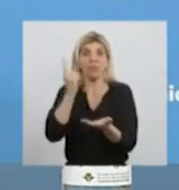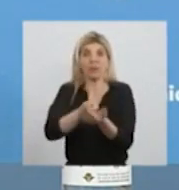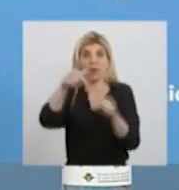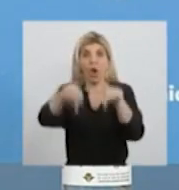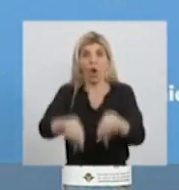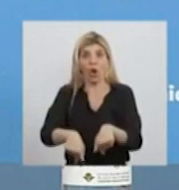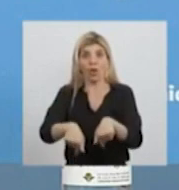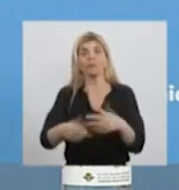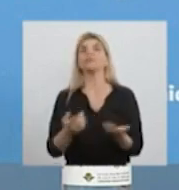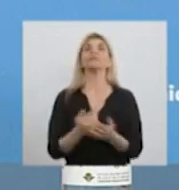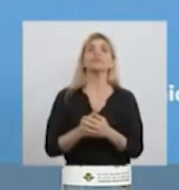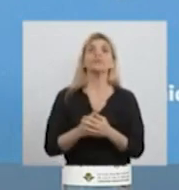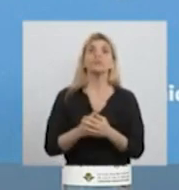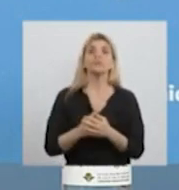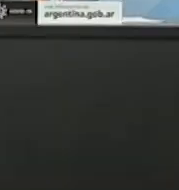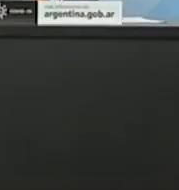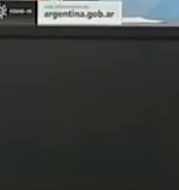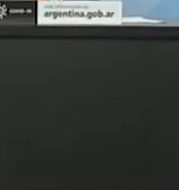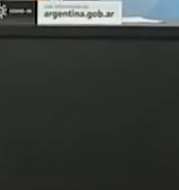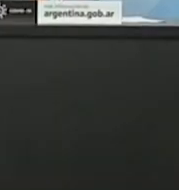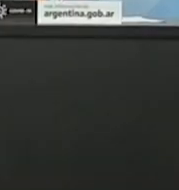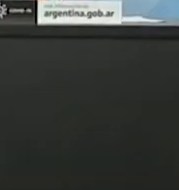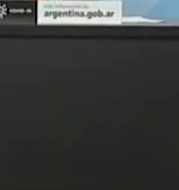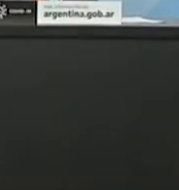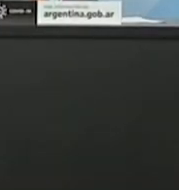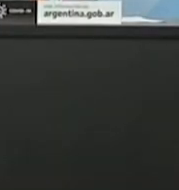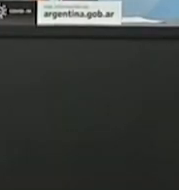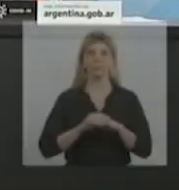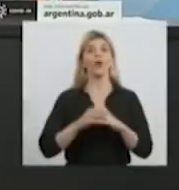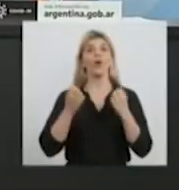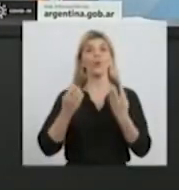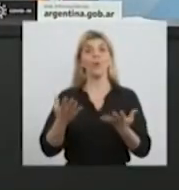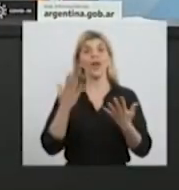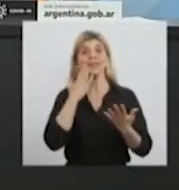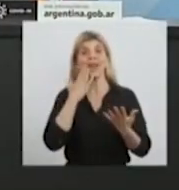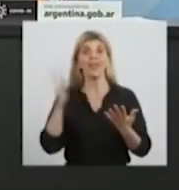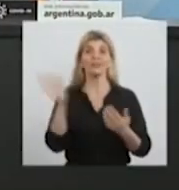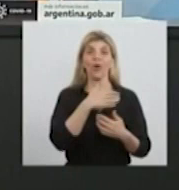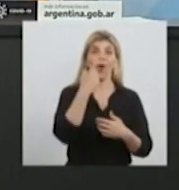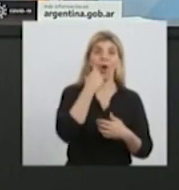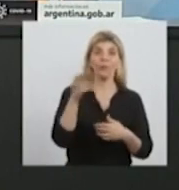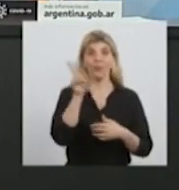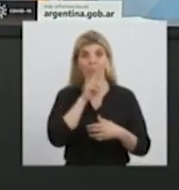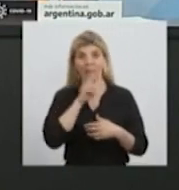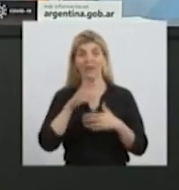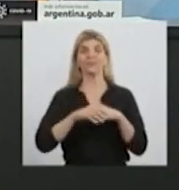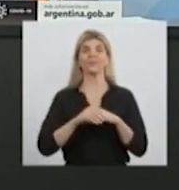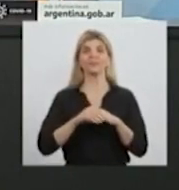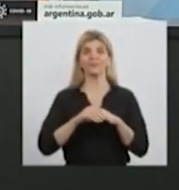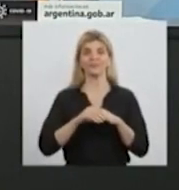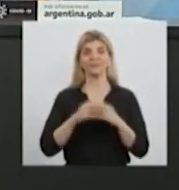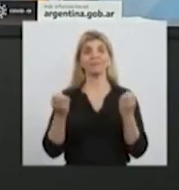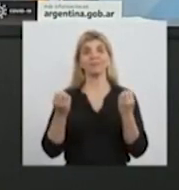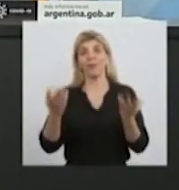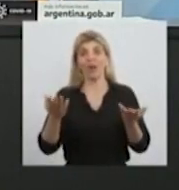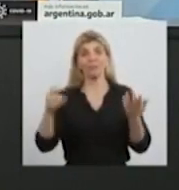cual el presidente y muchos de sus funcionarios tienen que estar actuando siempre para la tribuna kirchnerista, por